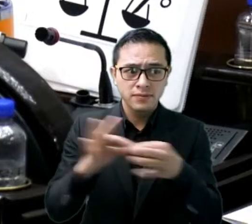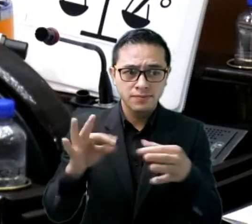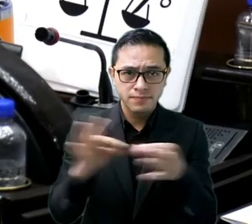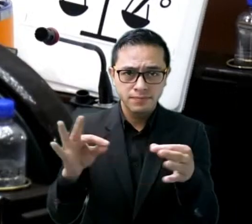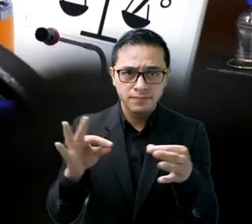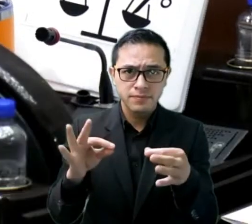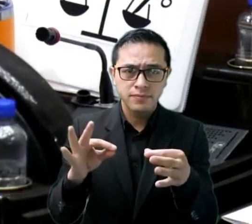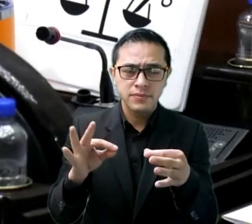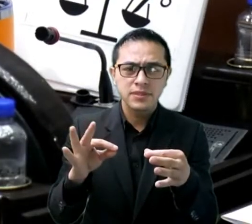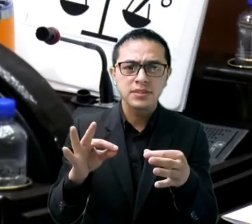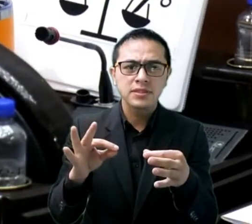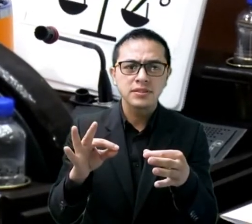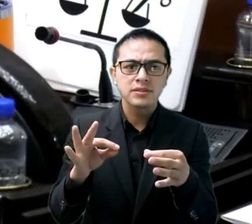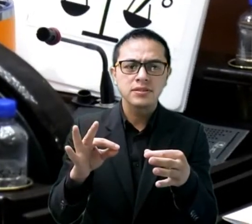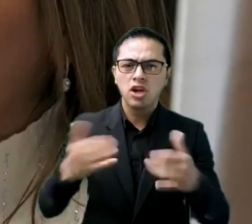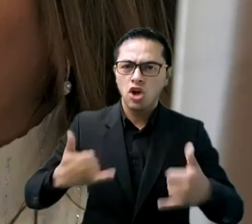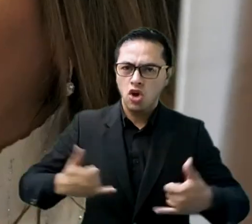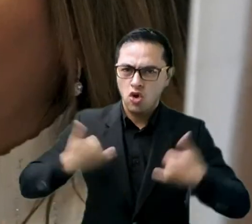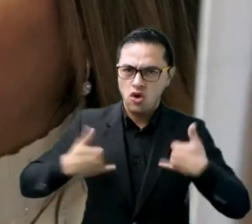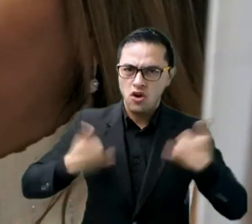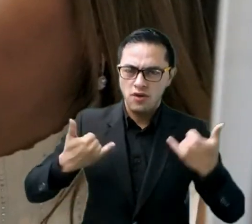de los jóvenes